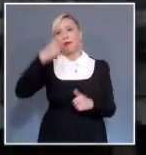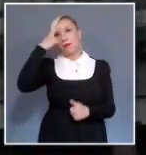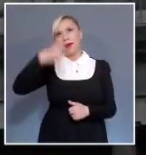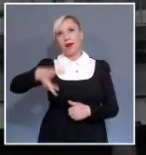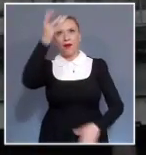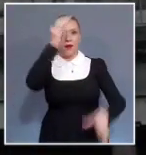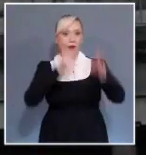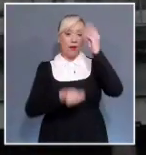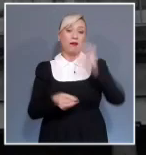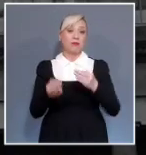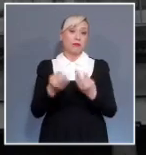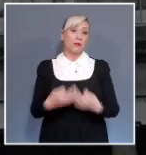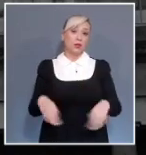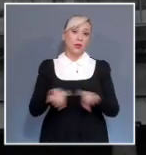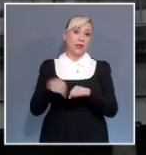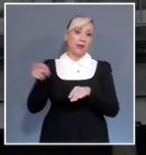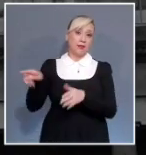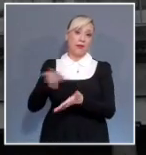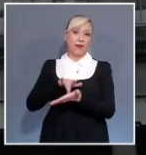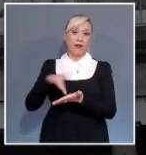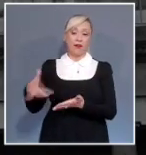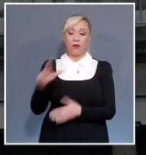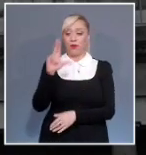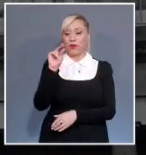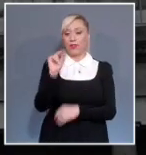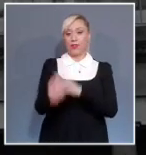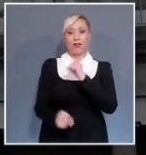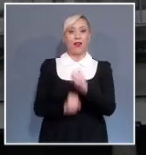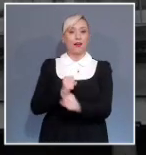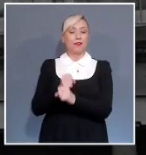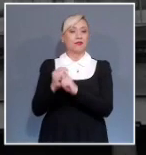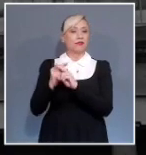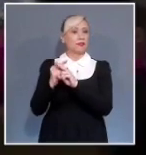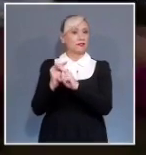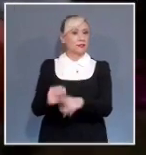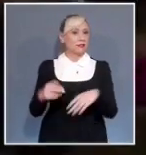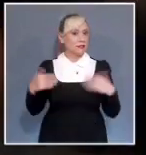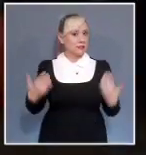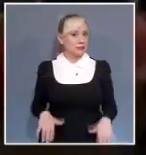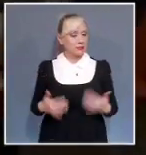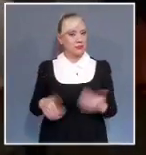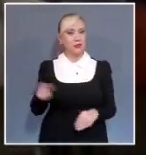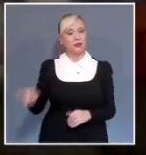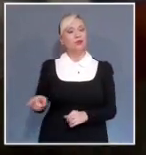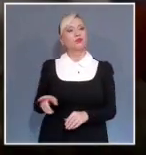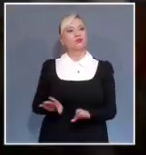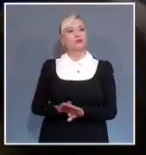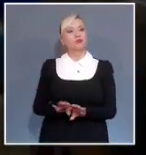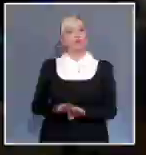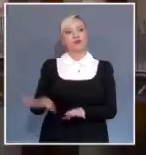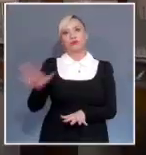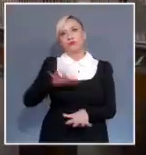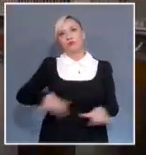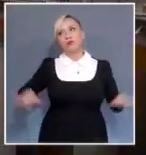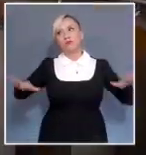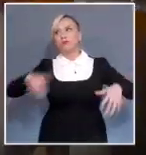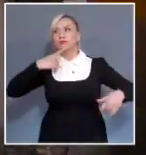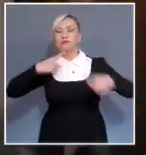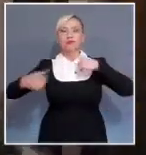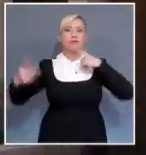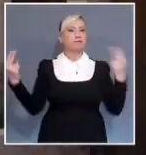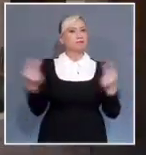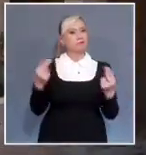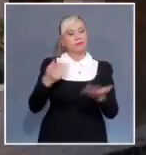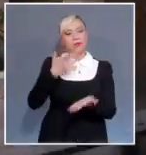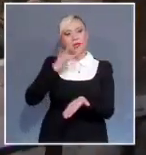institución que se aproxima a su 80 aniversario con un reto: mantenerse vigente en la discusión pública y consolidar su alcance en todos los